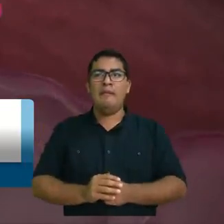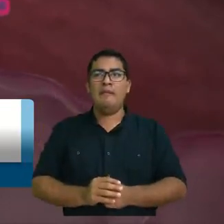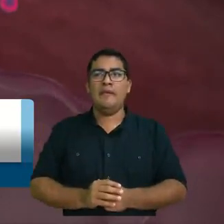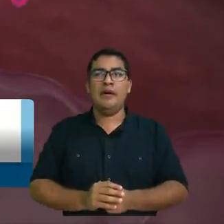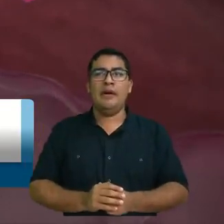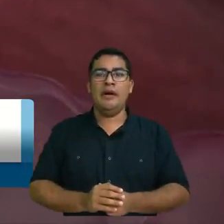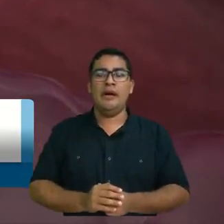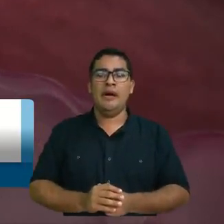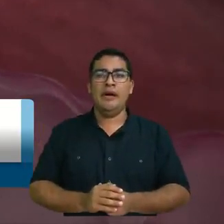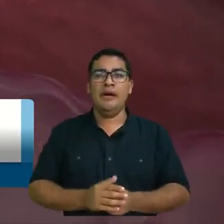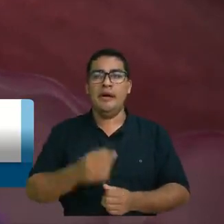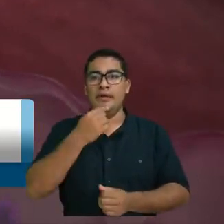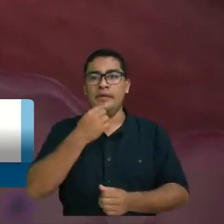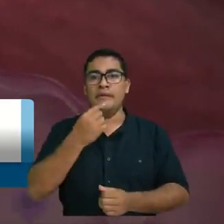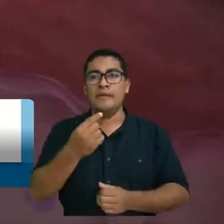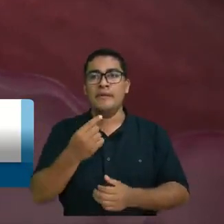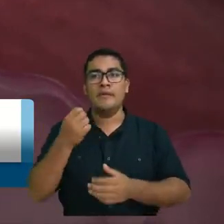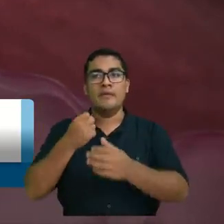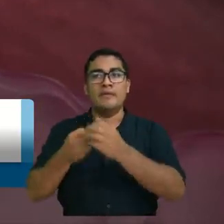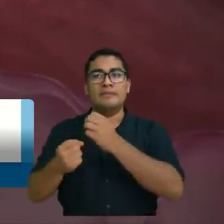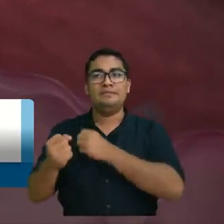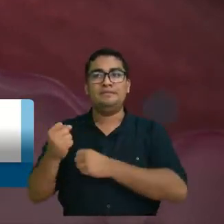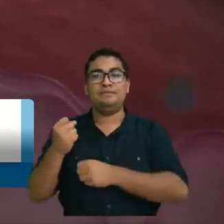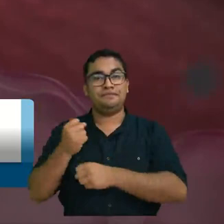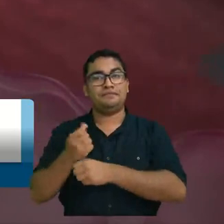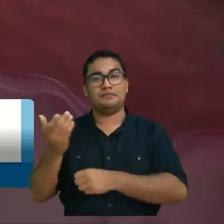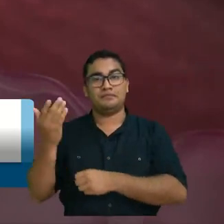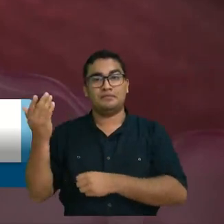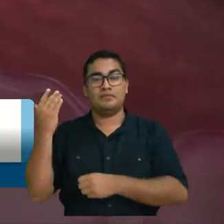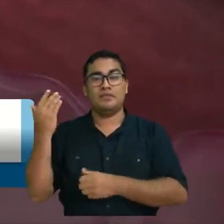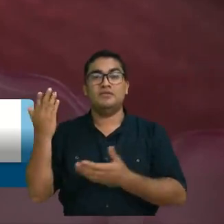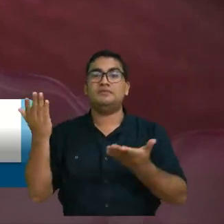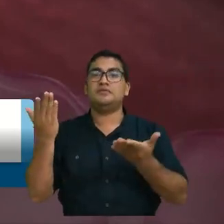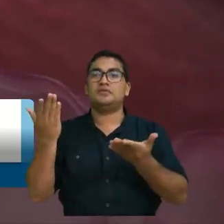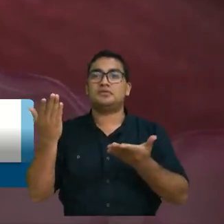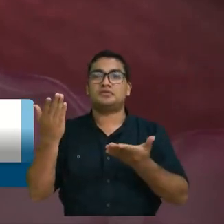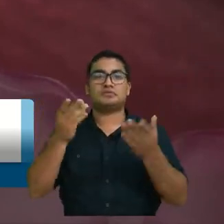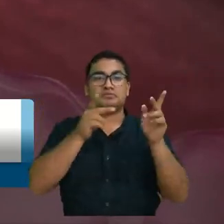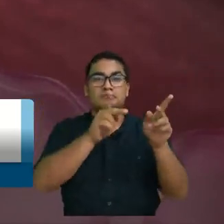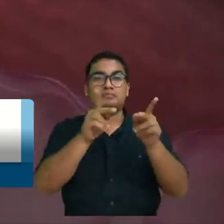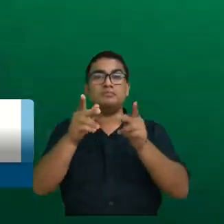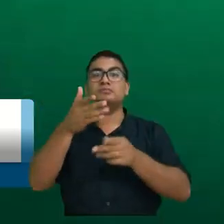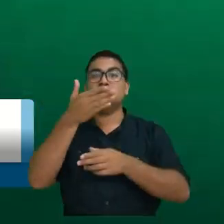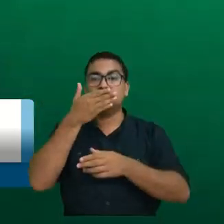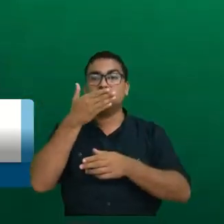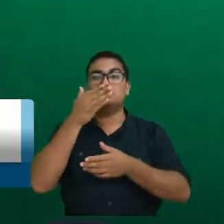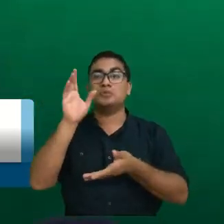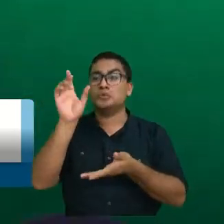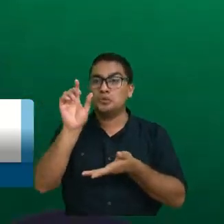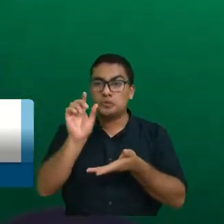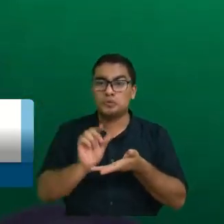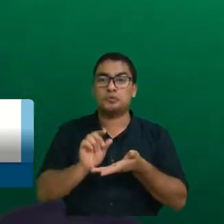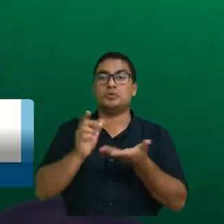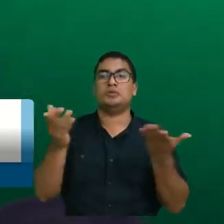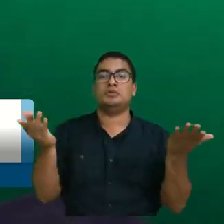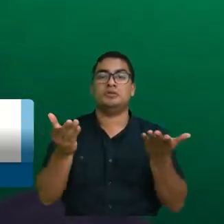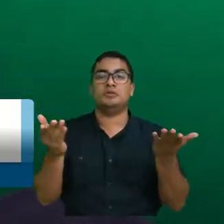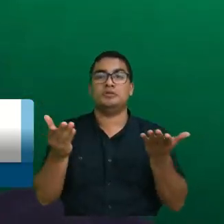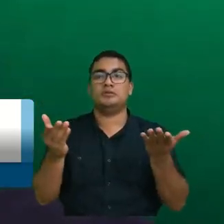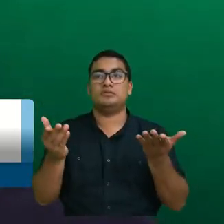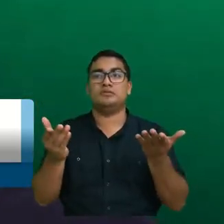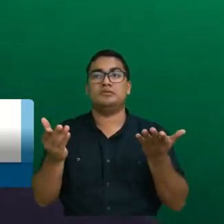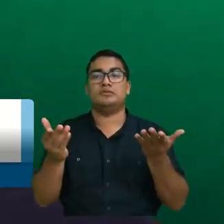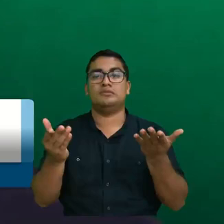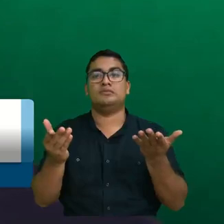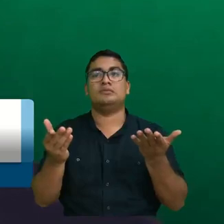de H1N1, con respecto a los años posteriores sí han disminuido los casos y se han estado monitoreando. Nosotros